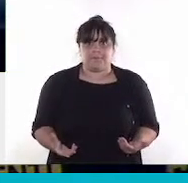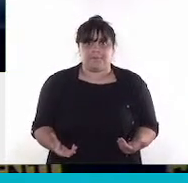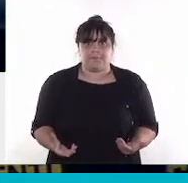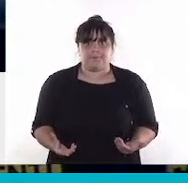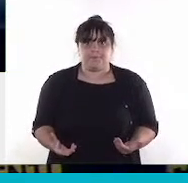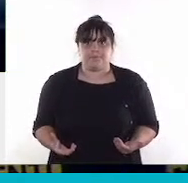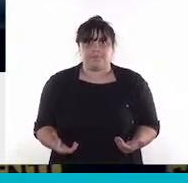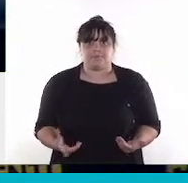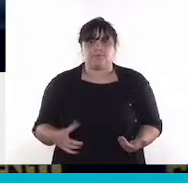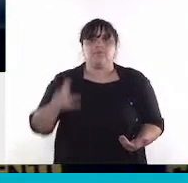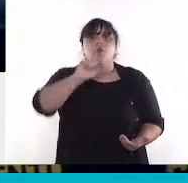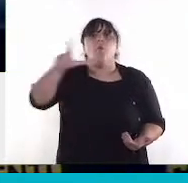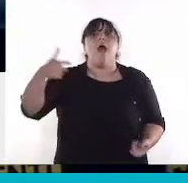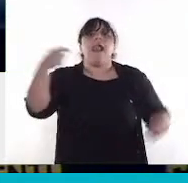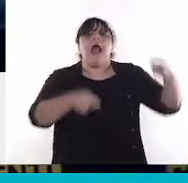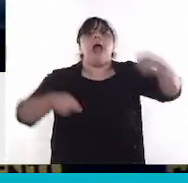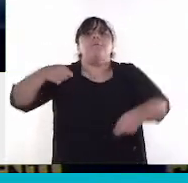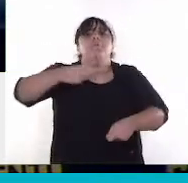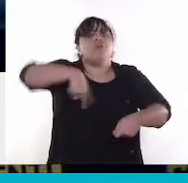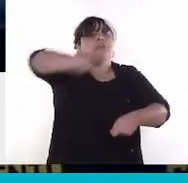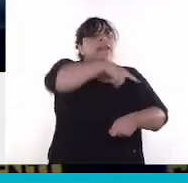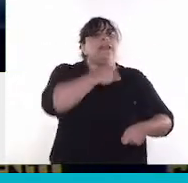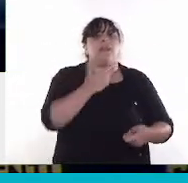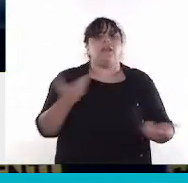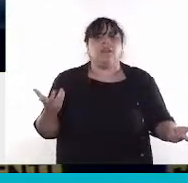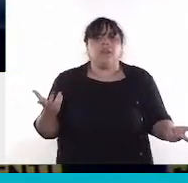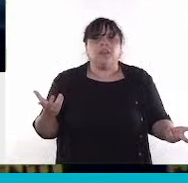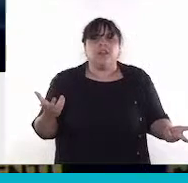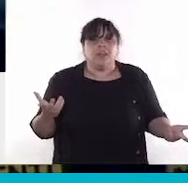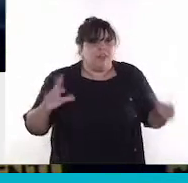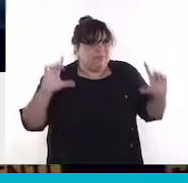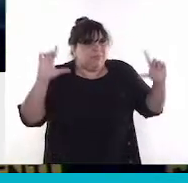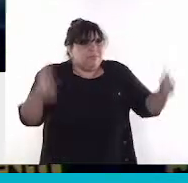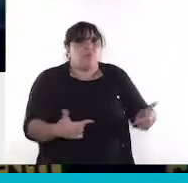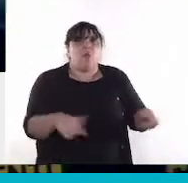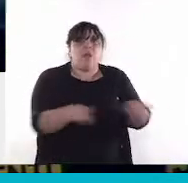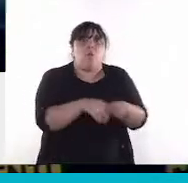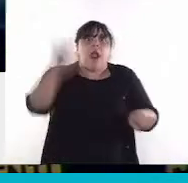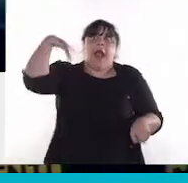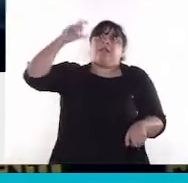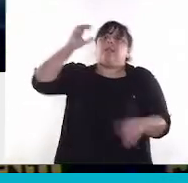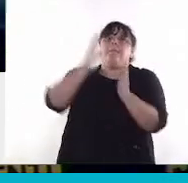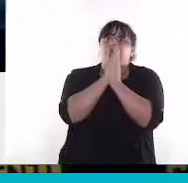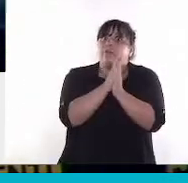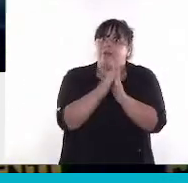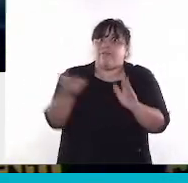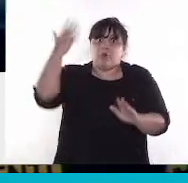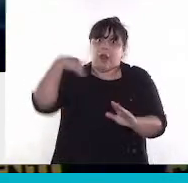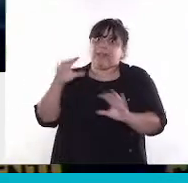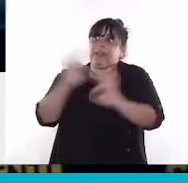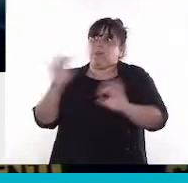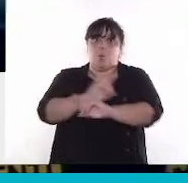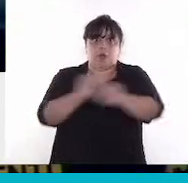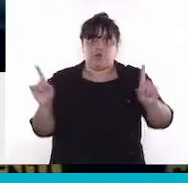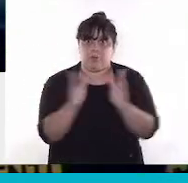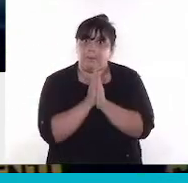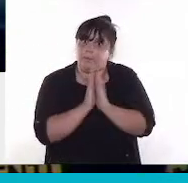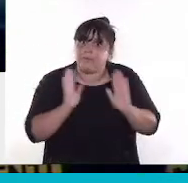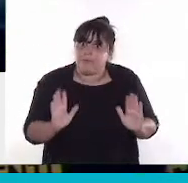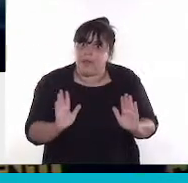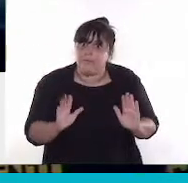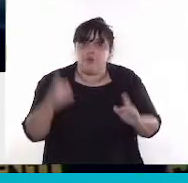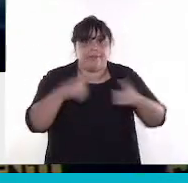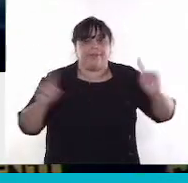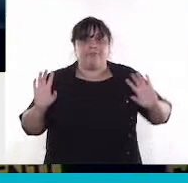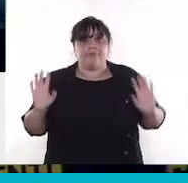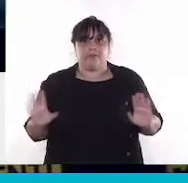¿Cuál es el aporte que quieren dar? Por favor, que no tenga nada que ver con la experiencia de gobierno que tuvieron. Que sea